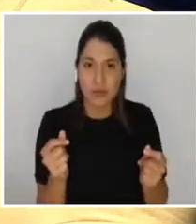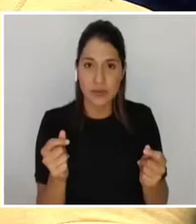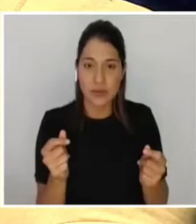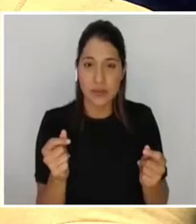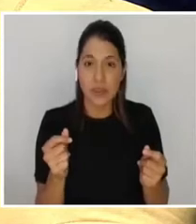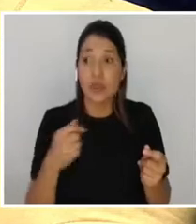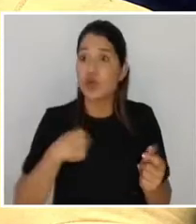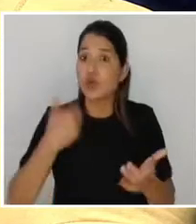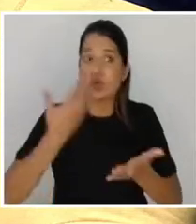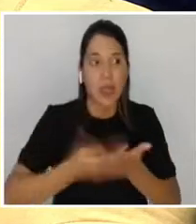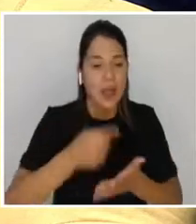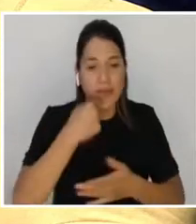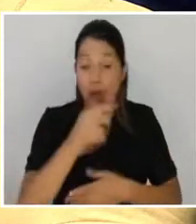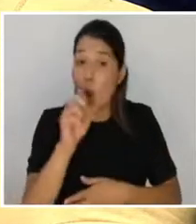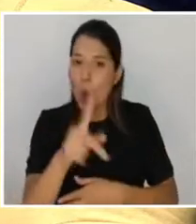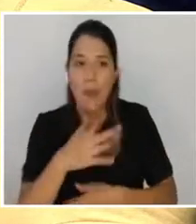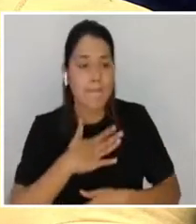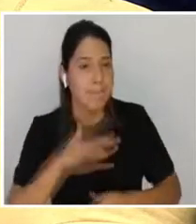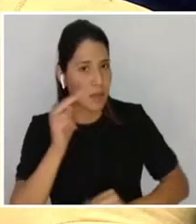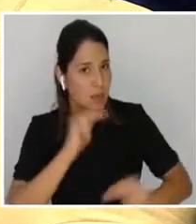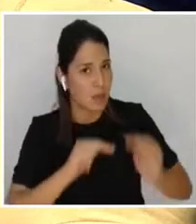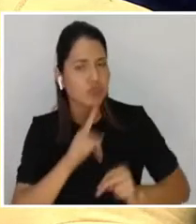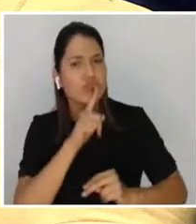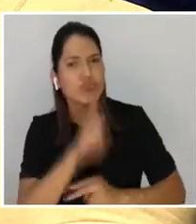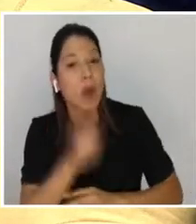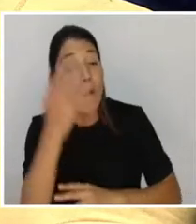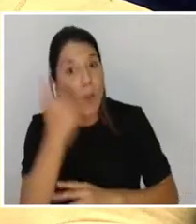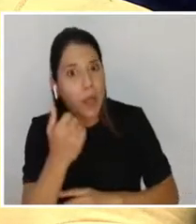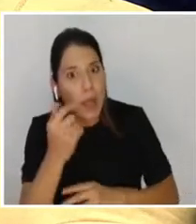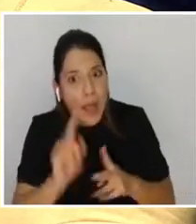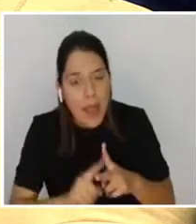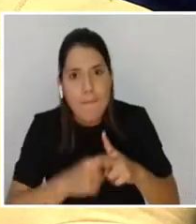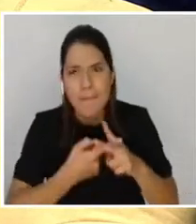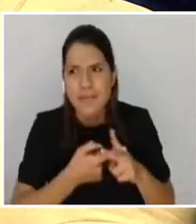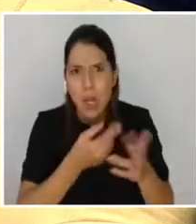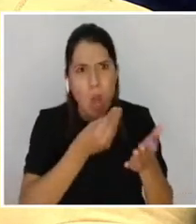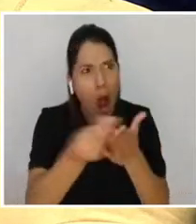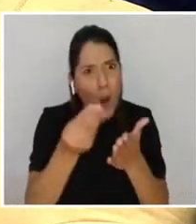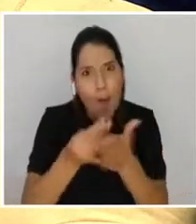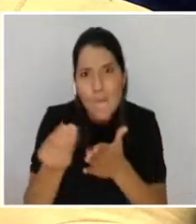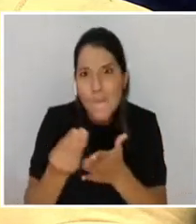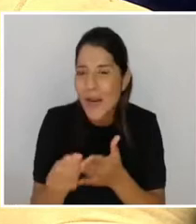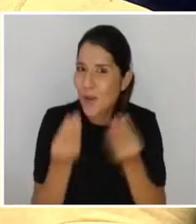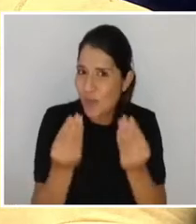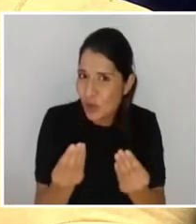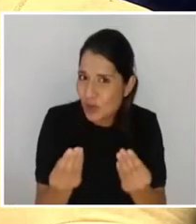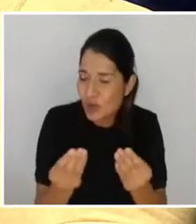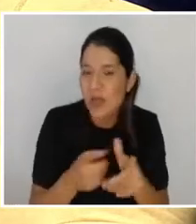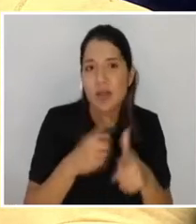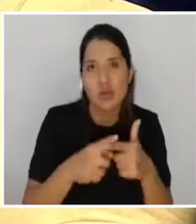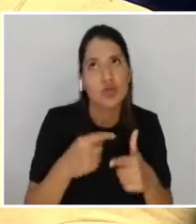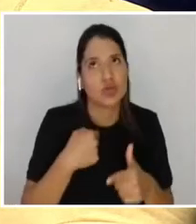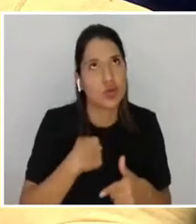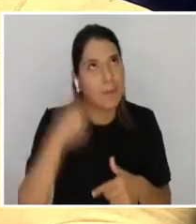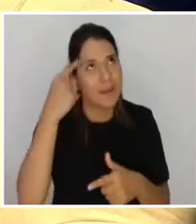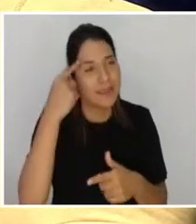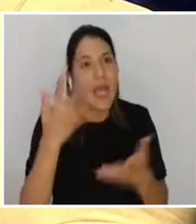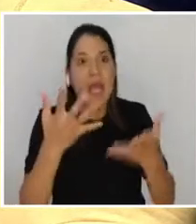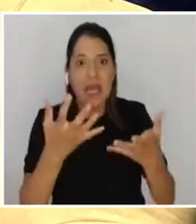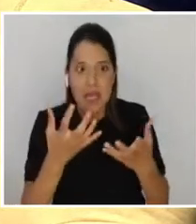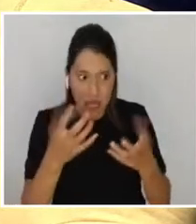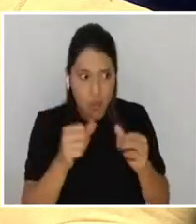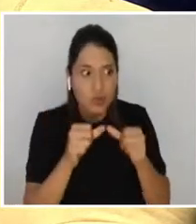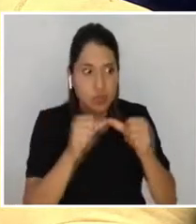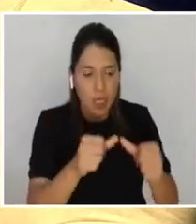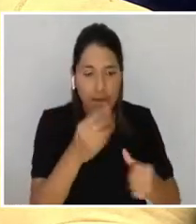ok, mi negocio va en serio, porque me empezaron a comprar mucho. Y yo dije, ok, yo quiero seguir con productos de chocolatería, quiero